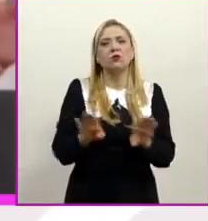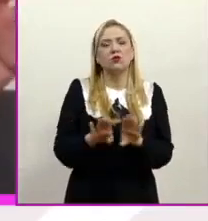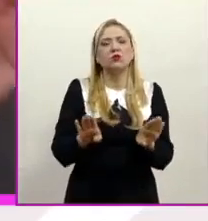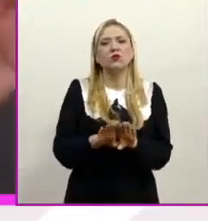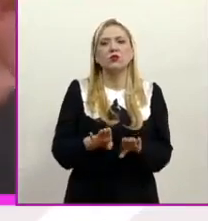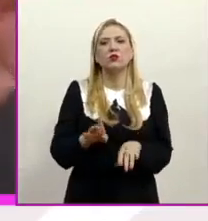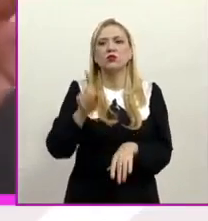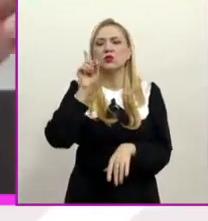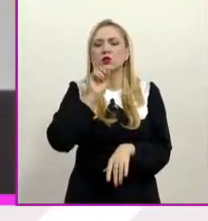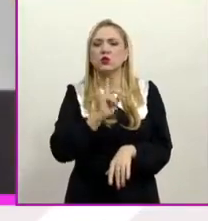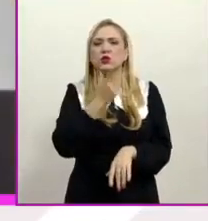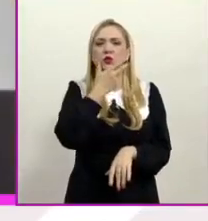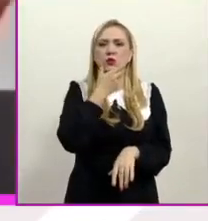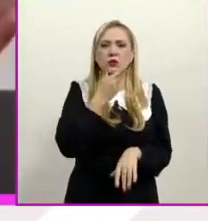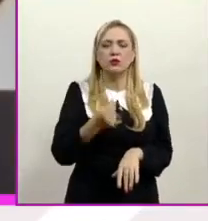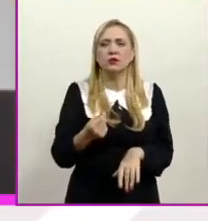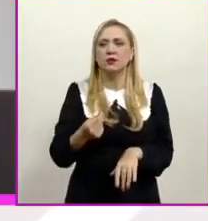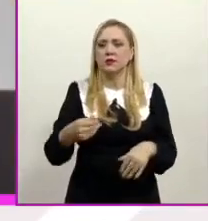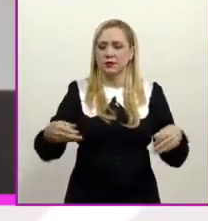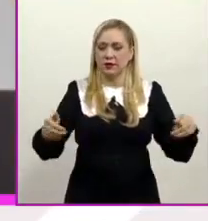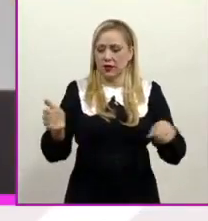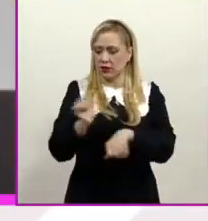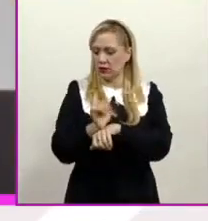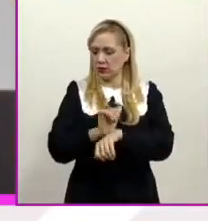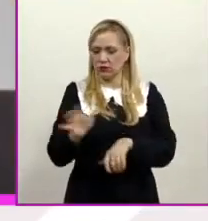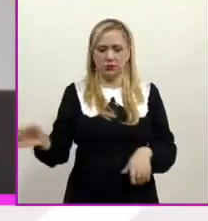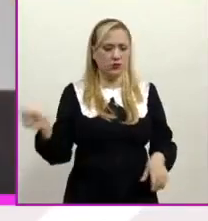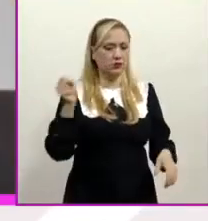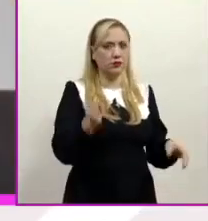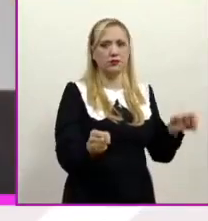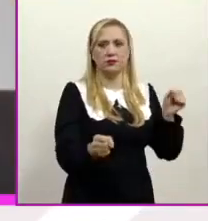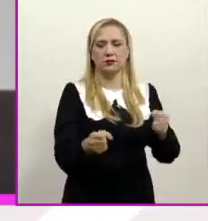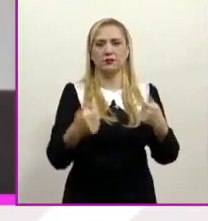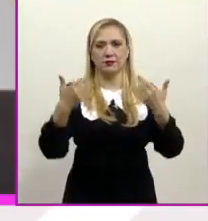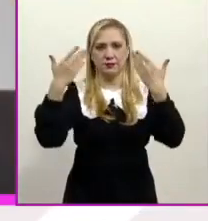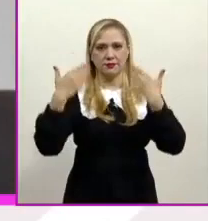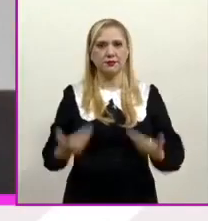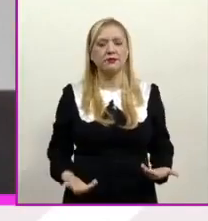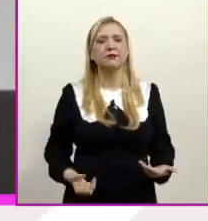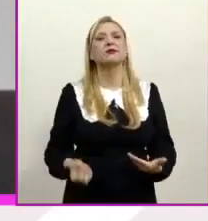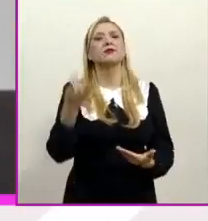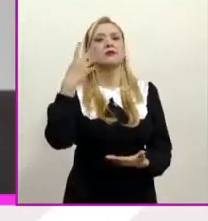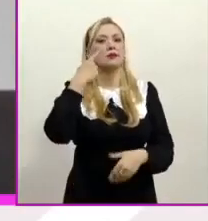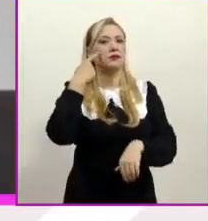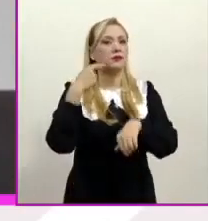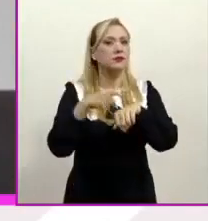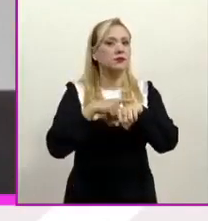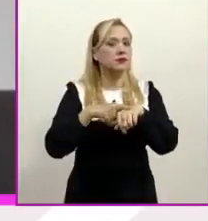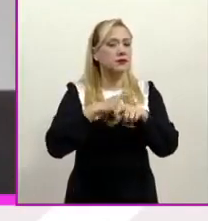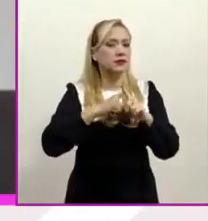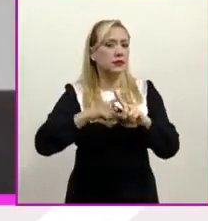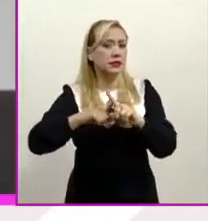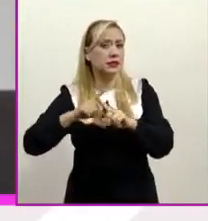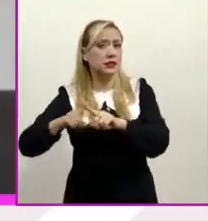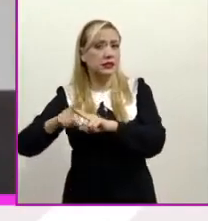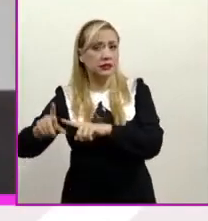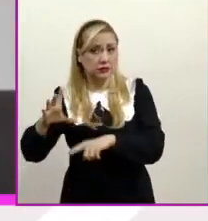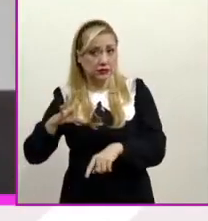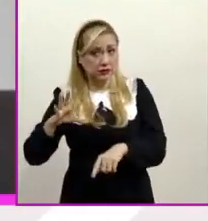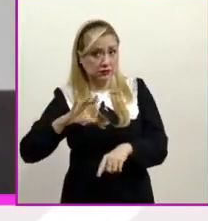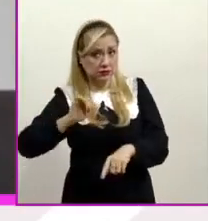¿Cómo representamos a las mujeres? ¿Cuántos orígenes étnico-raciales están presentes